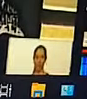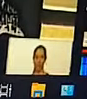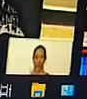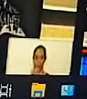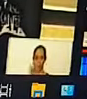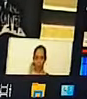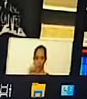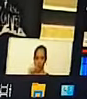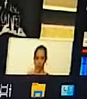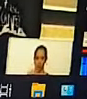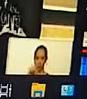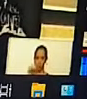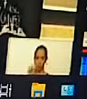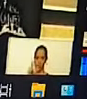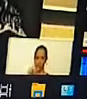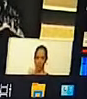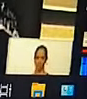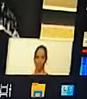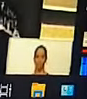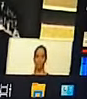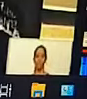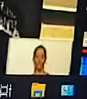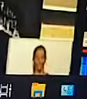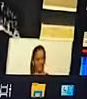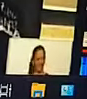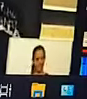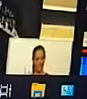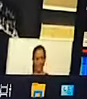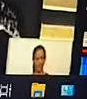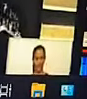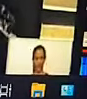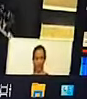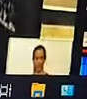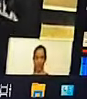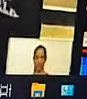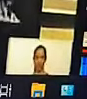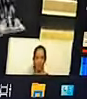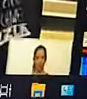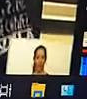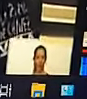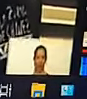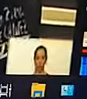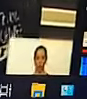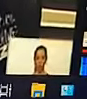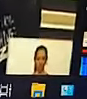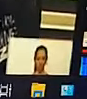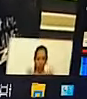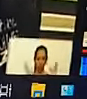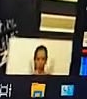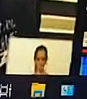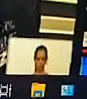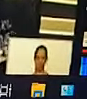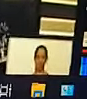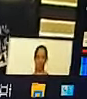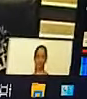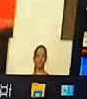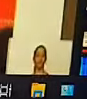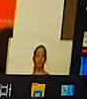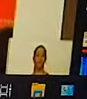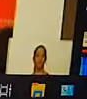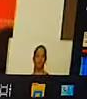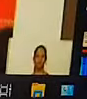@lacapsula.bzla. No. Síganla en nuestras redes sociales. Miren, la noticia de la noche de hoy. La noticia,